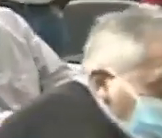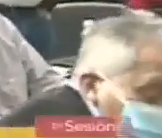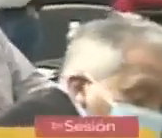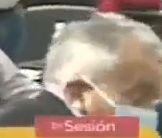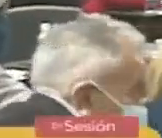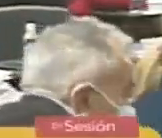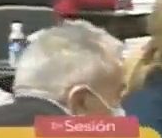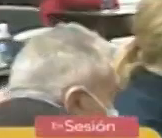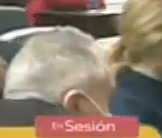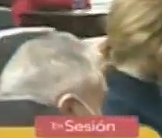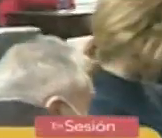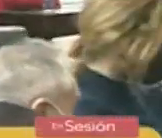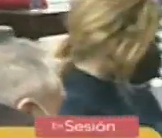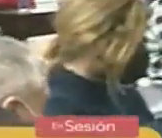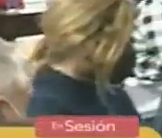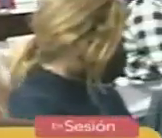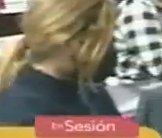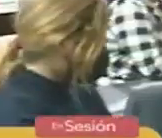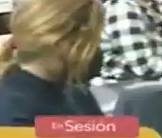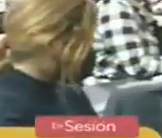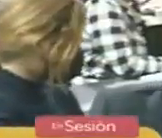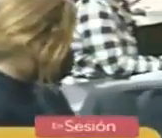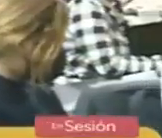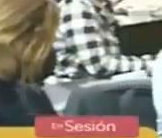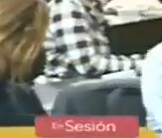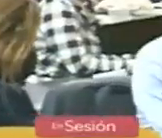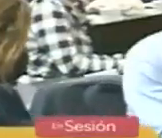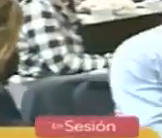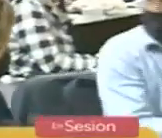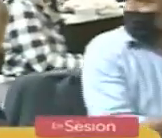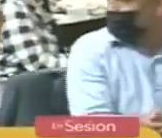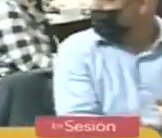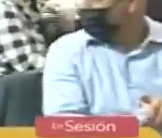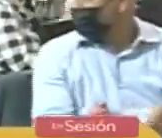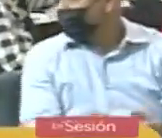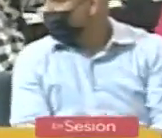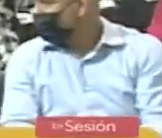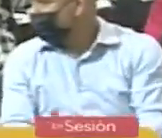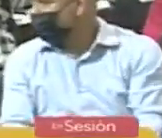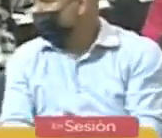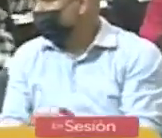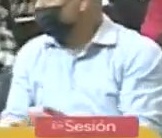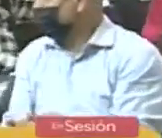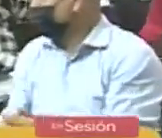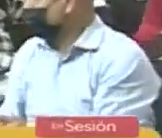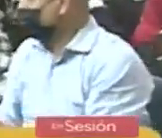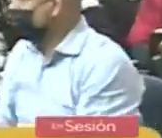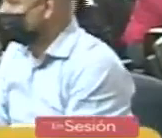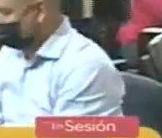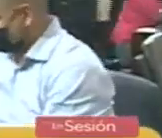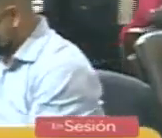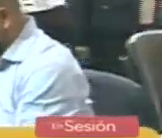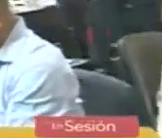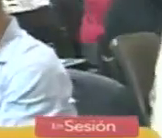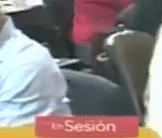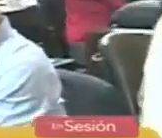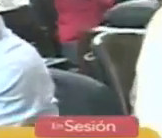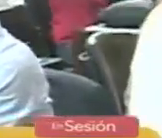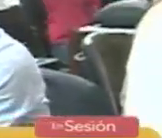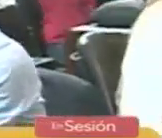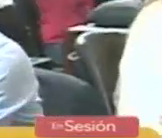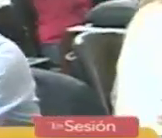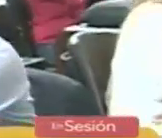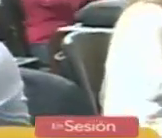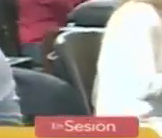de acuerdo en repudio a la intención aviesa del gobierno norteamericano de apropiarse ilegalmente del